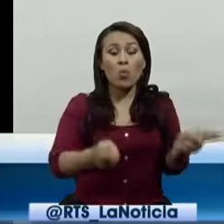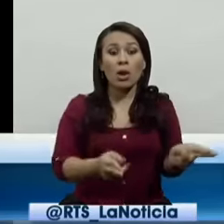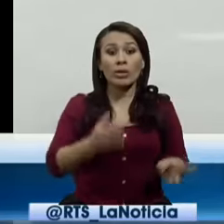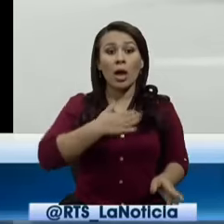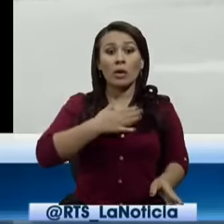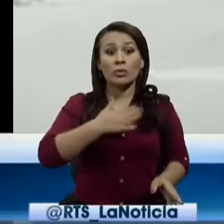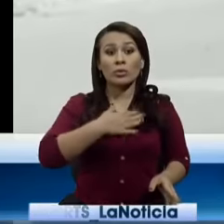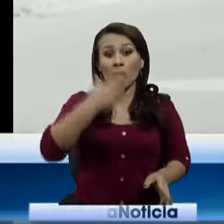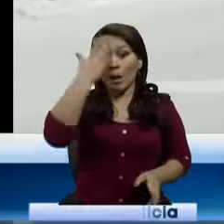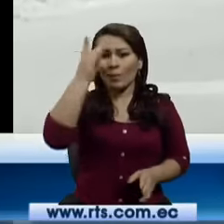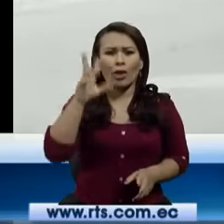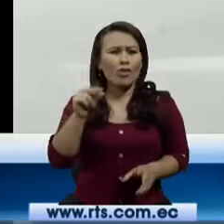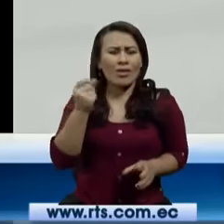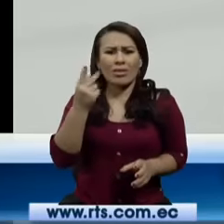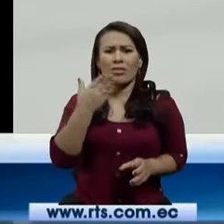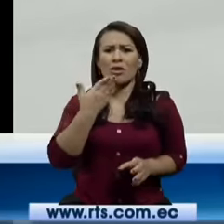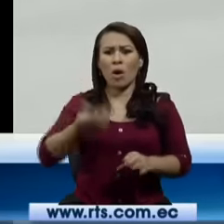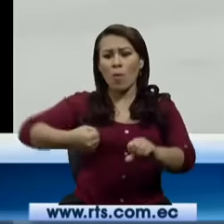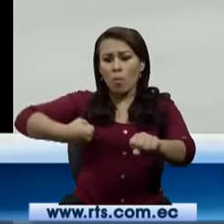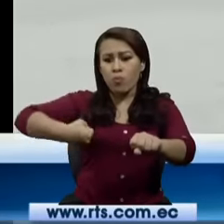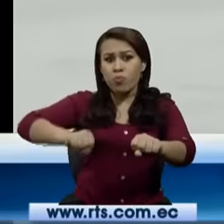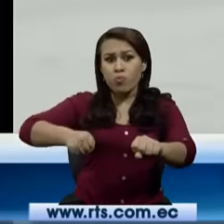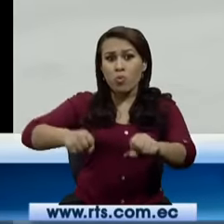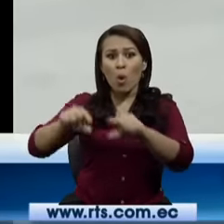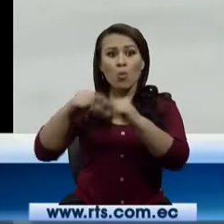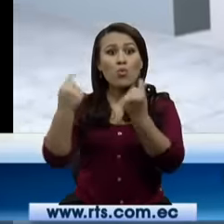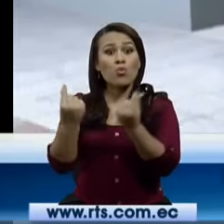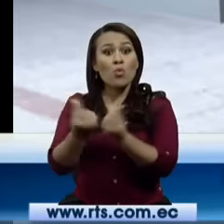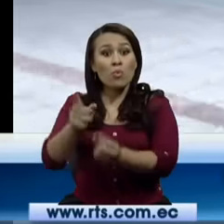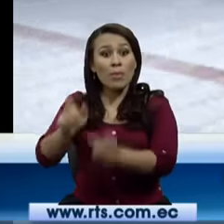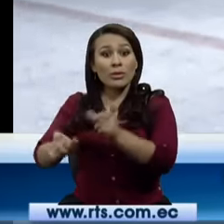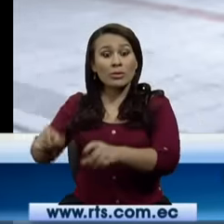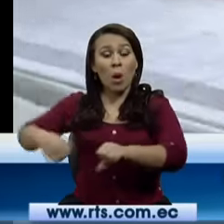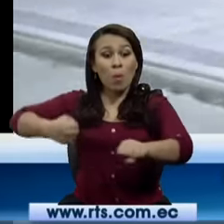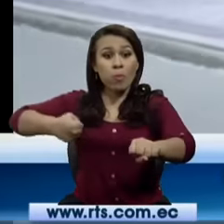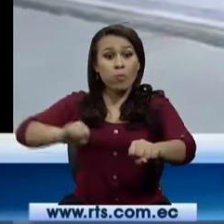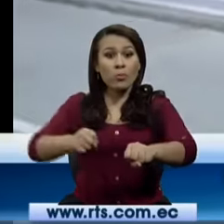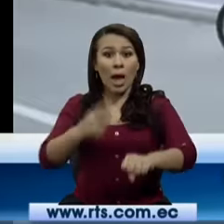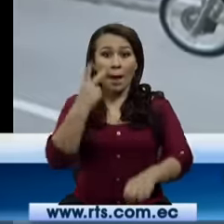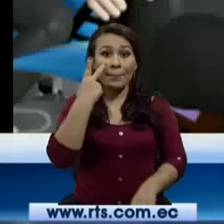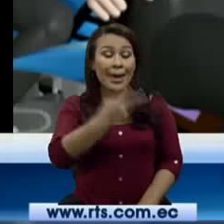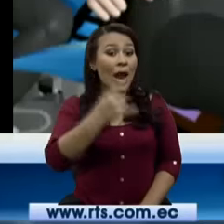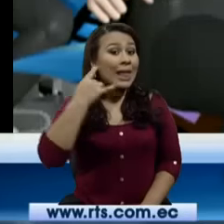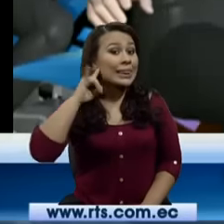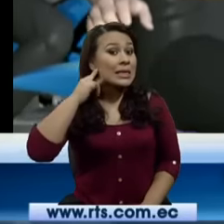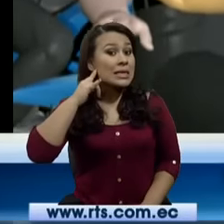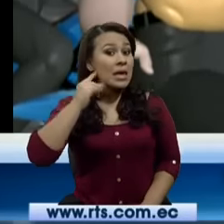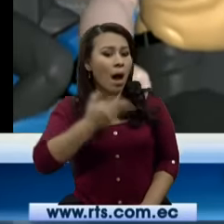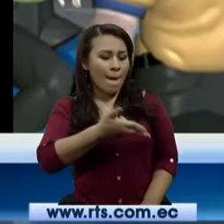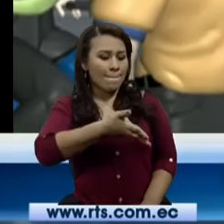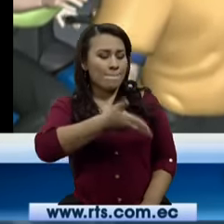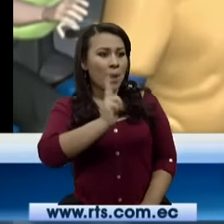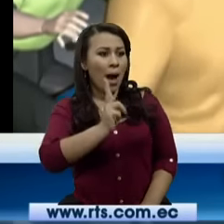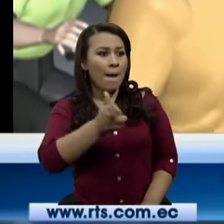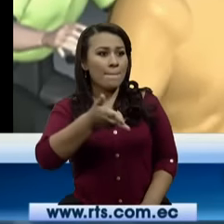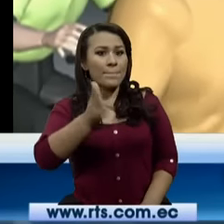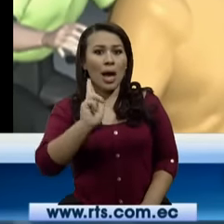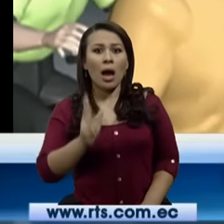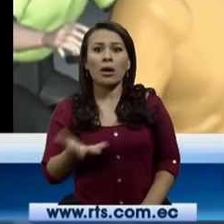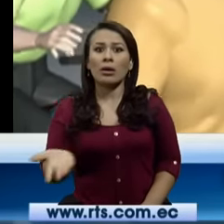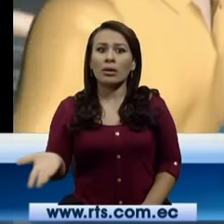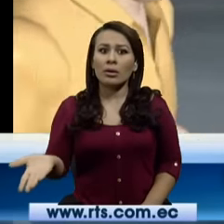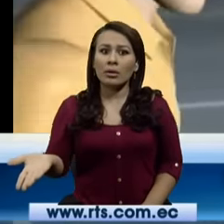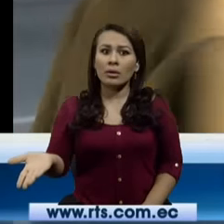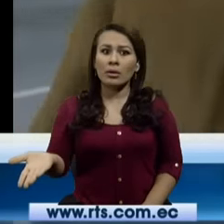tras la inexplicable acción del grupo de motorizados eh justamente como la vieron aquí a la niña pegaron al aire al ladito de la bebé y